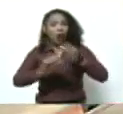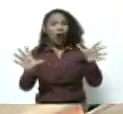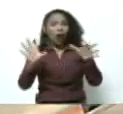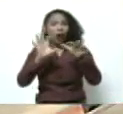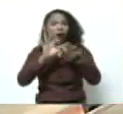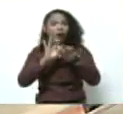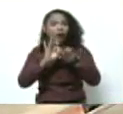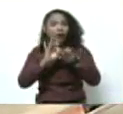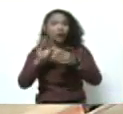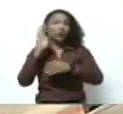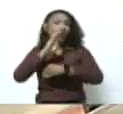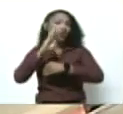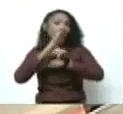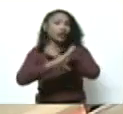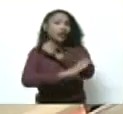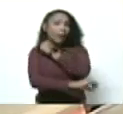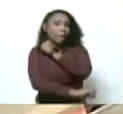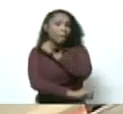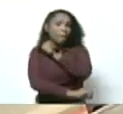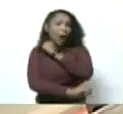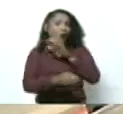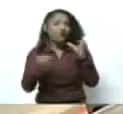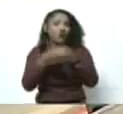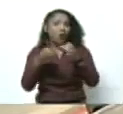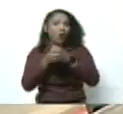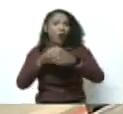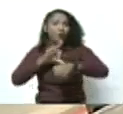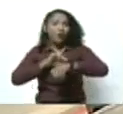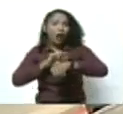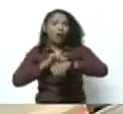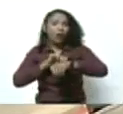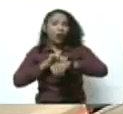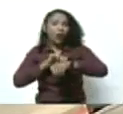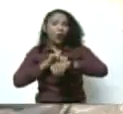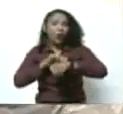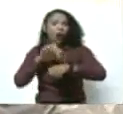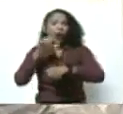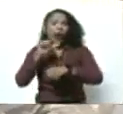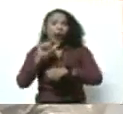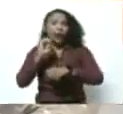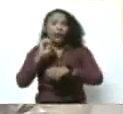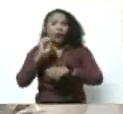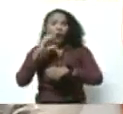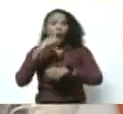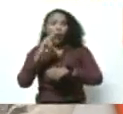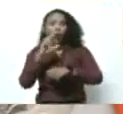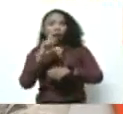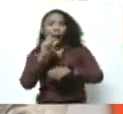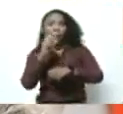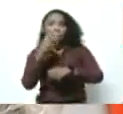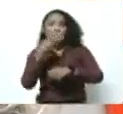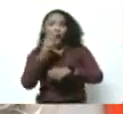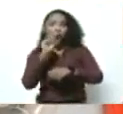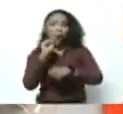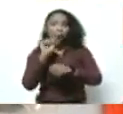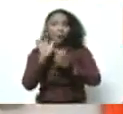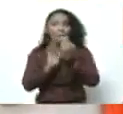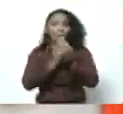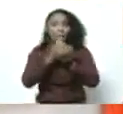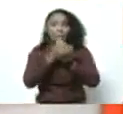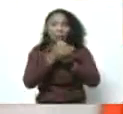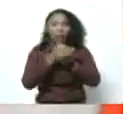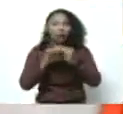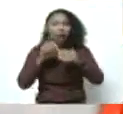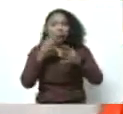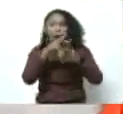alianzas ilícitas con el grupo médico Esculapio para acaparar los productos y posteriormente, como